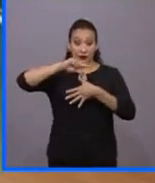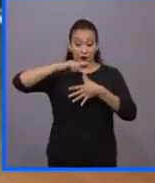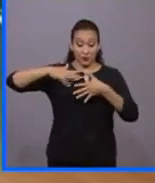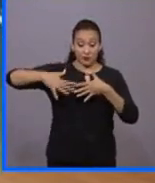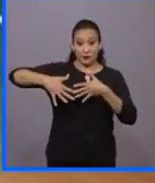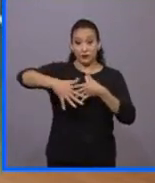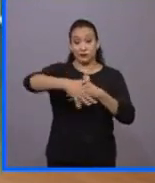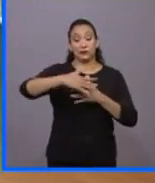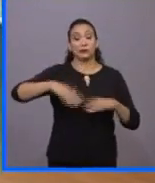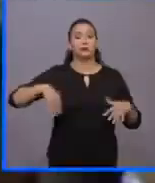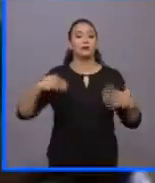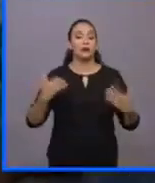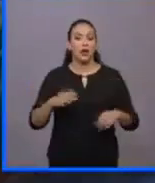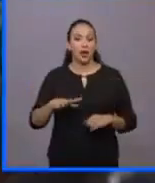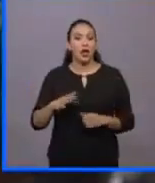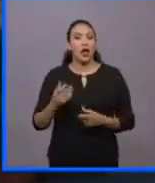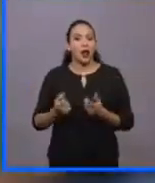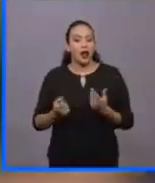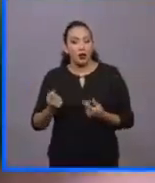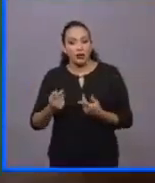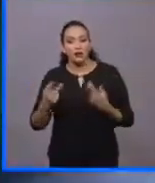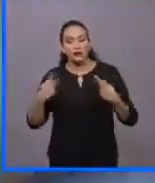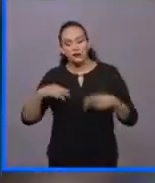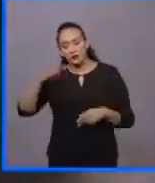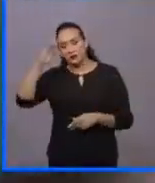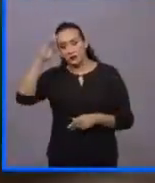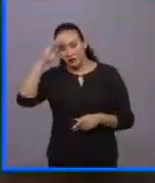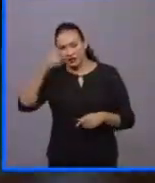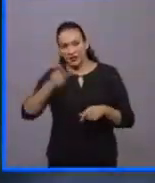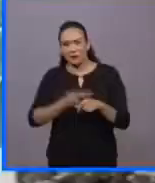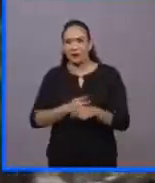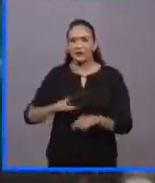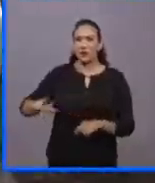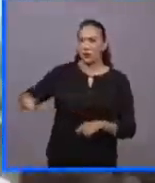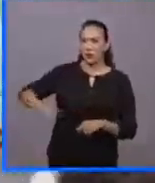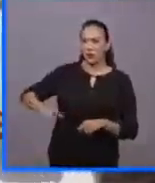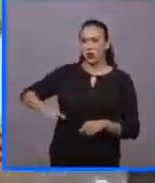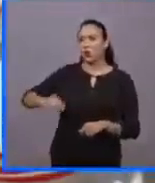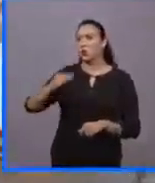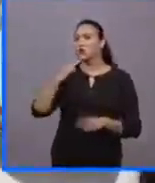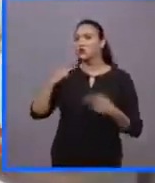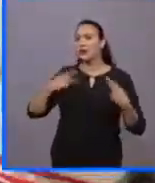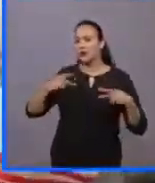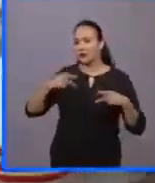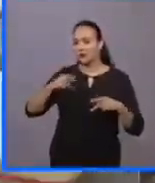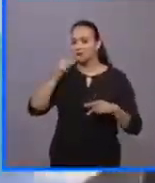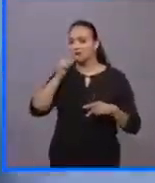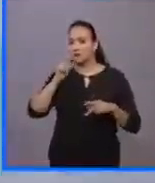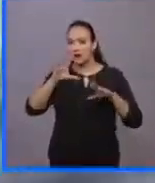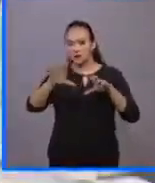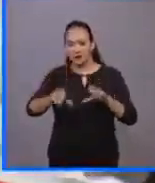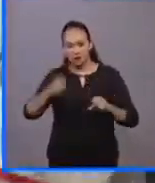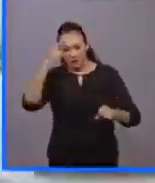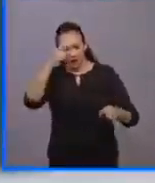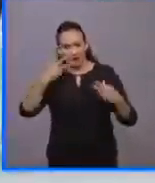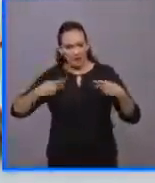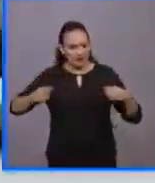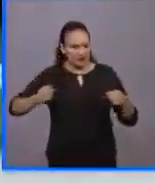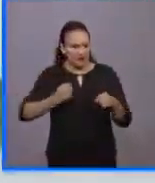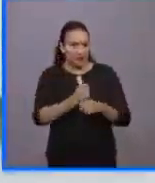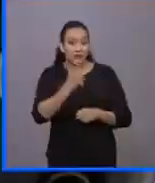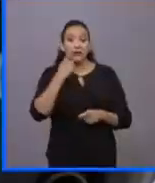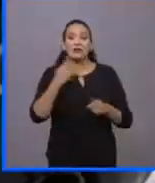vuelve a cobrar relevancia la idea de un Estado que utiliza a sus agentes para cometer tortura, aseguró el profesor